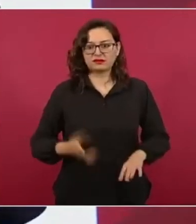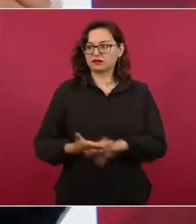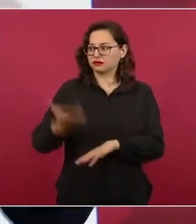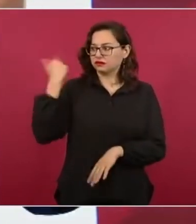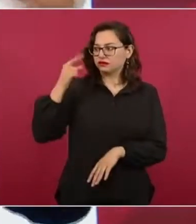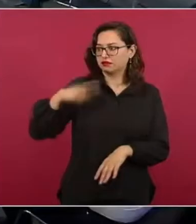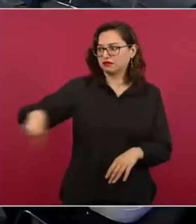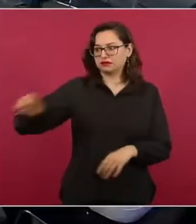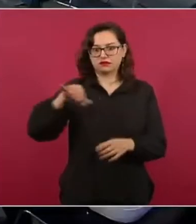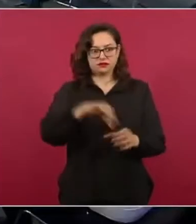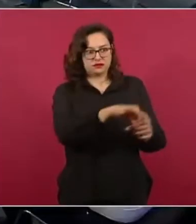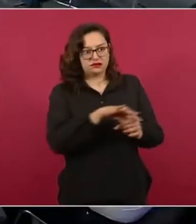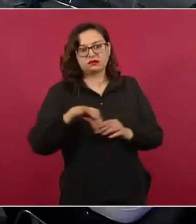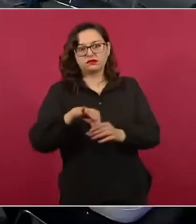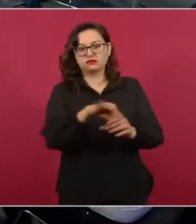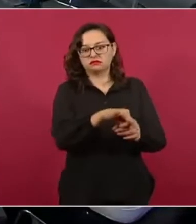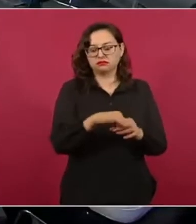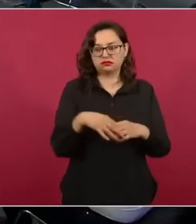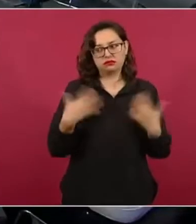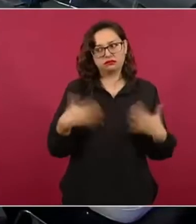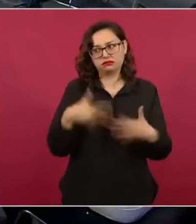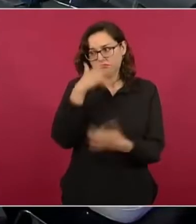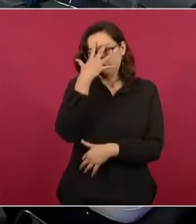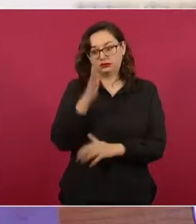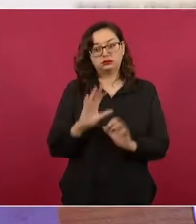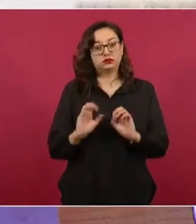O ya eso no importa.